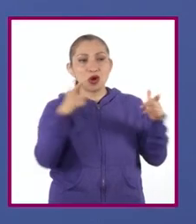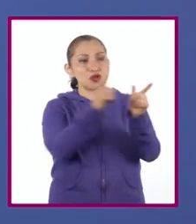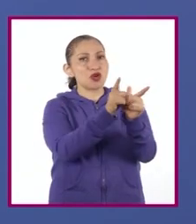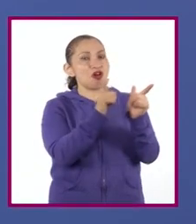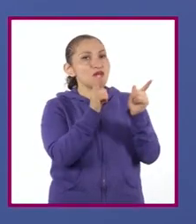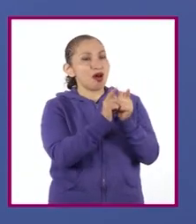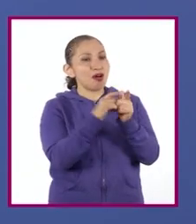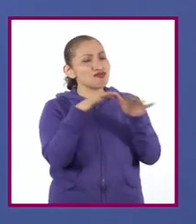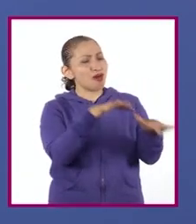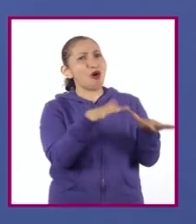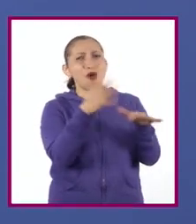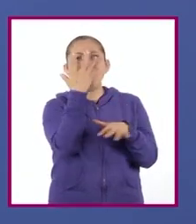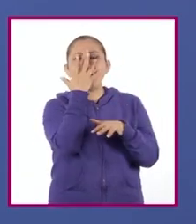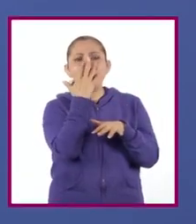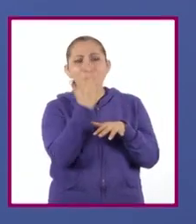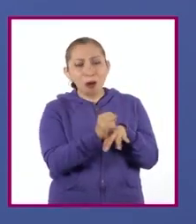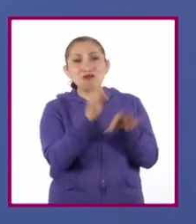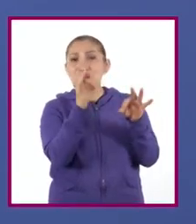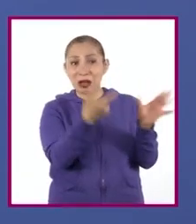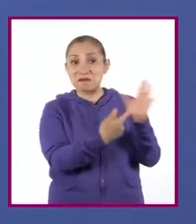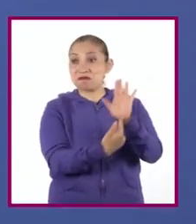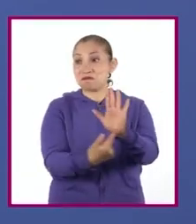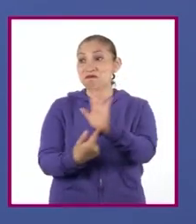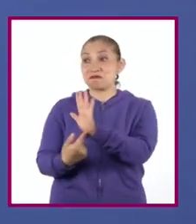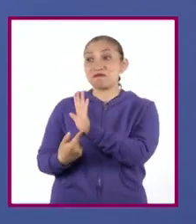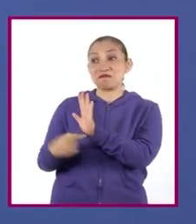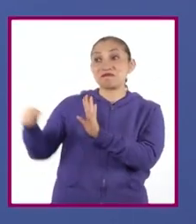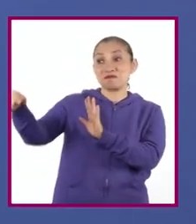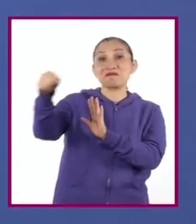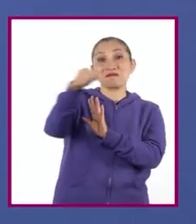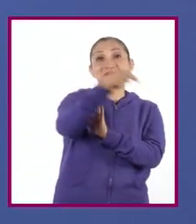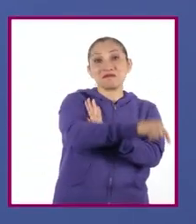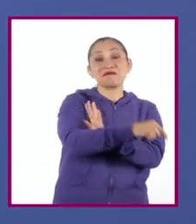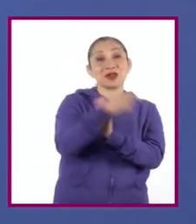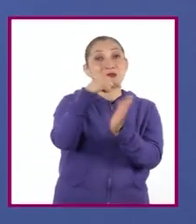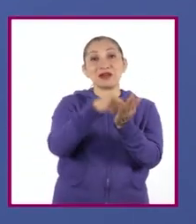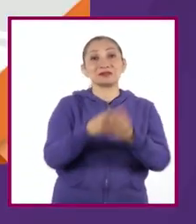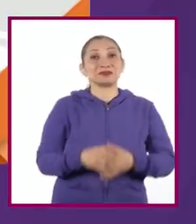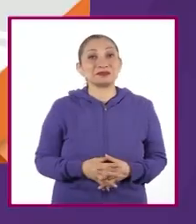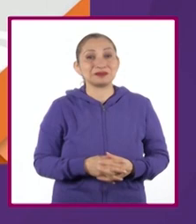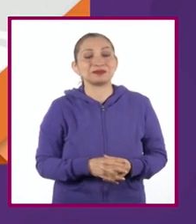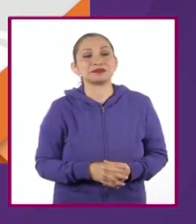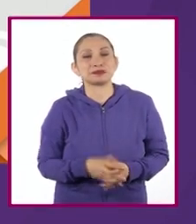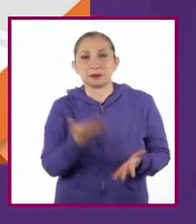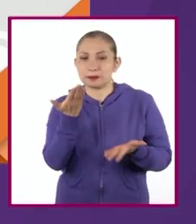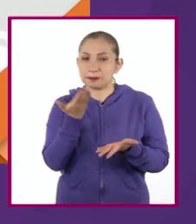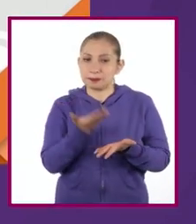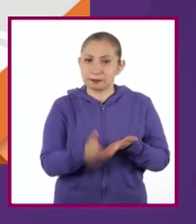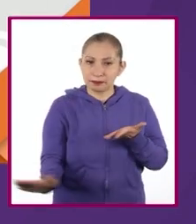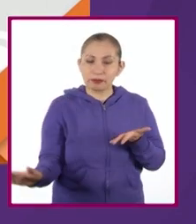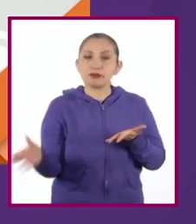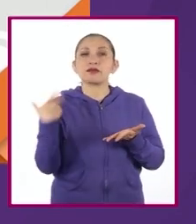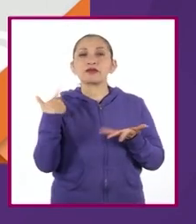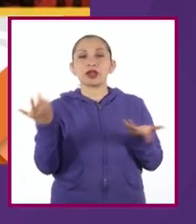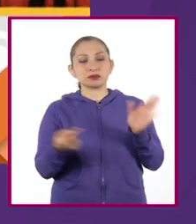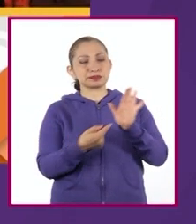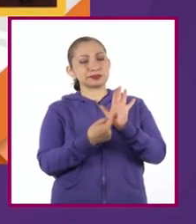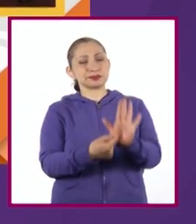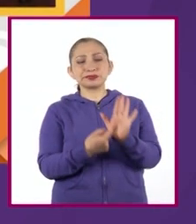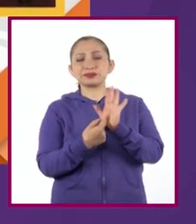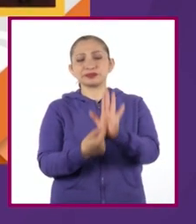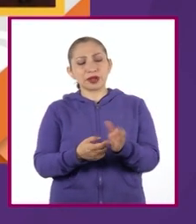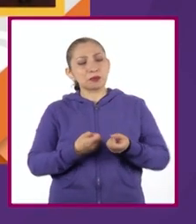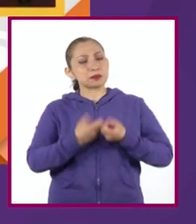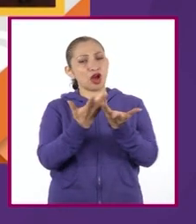grupo pintoresco digno de presentarse en foros citadinos. Por otro lado, las